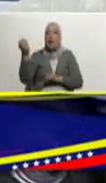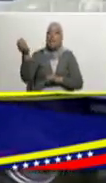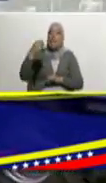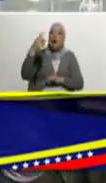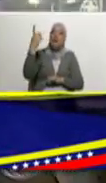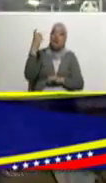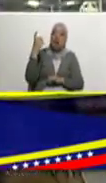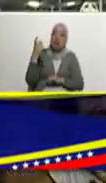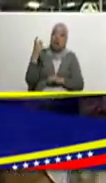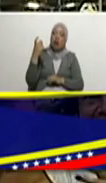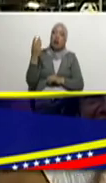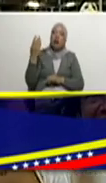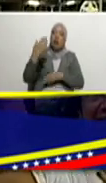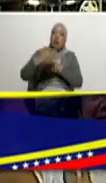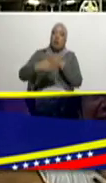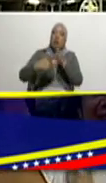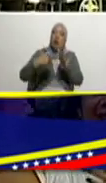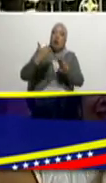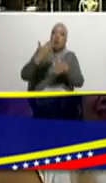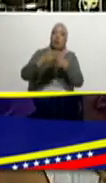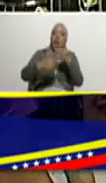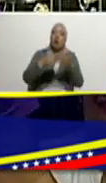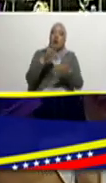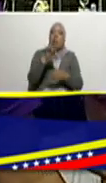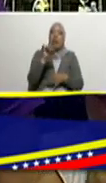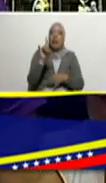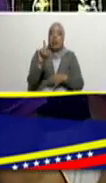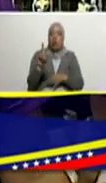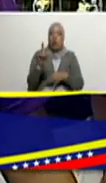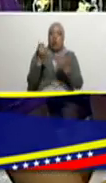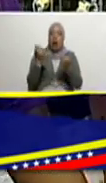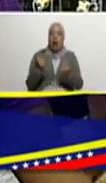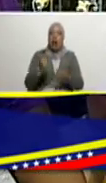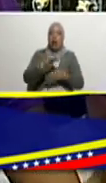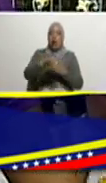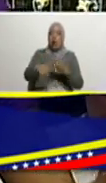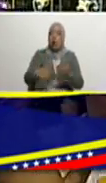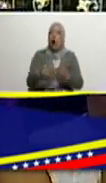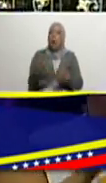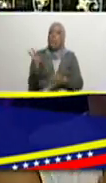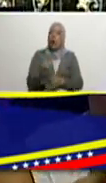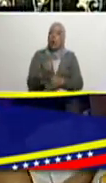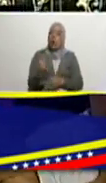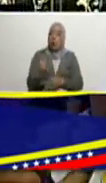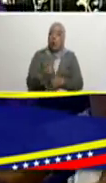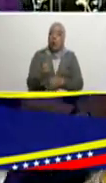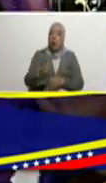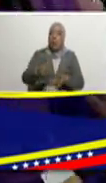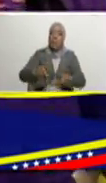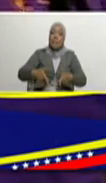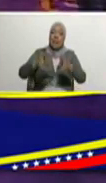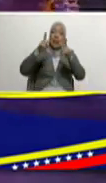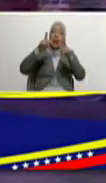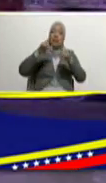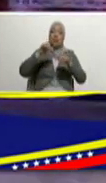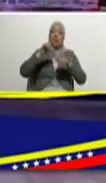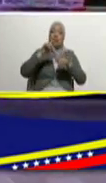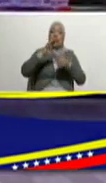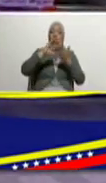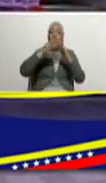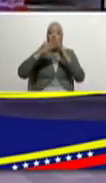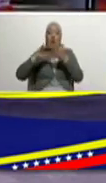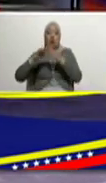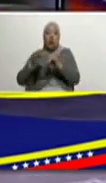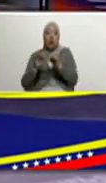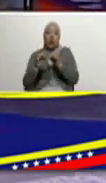más, vamos a poder contar con 21 unidades móviles a nivel nacional, permitiendo sobre todo llegar a las